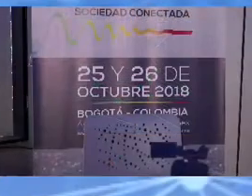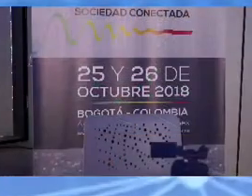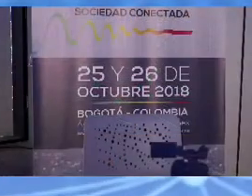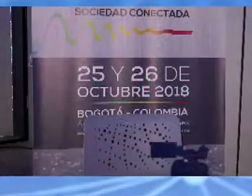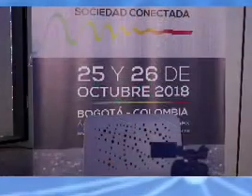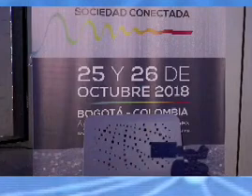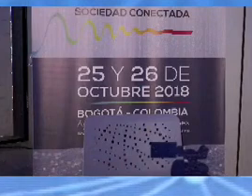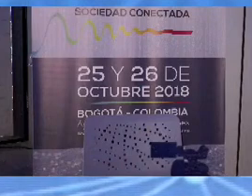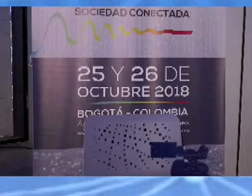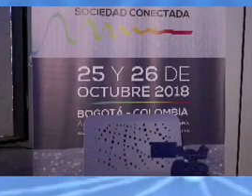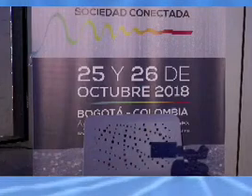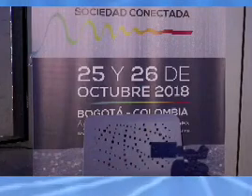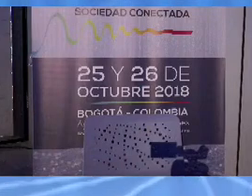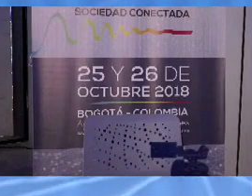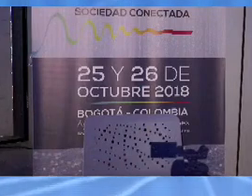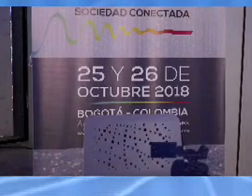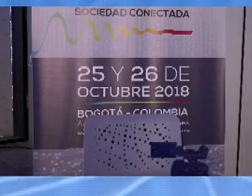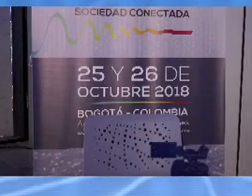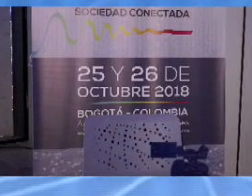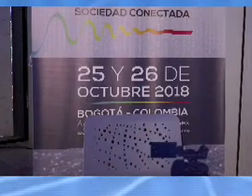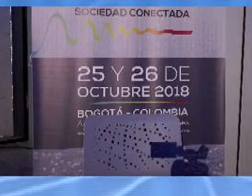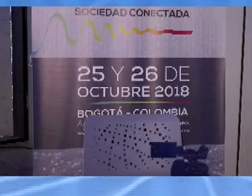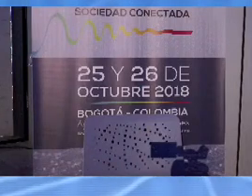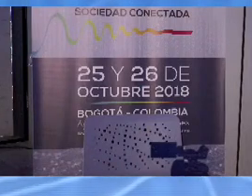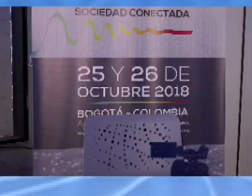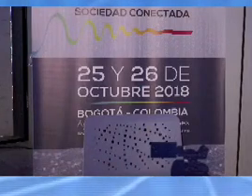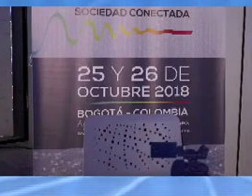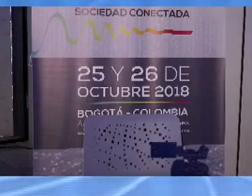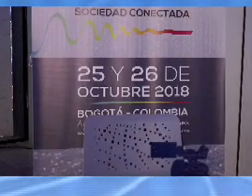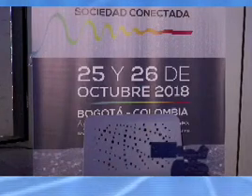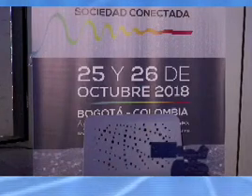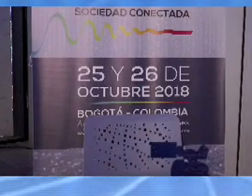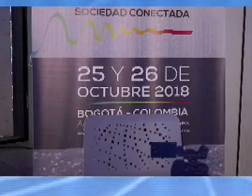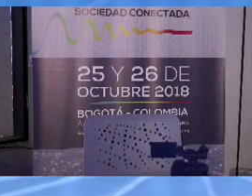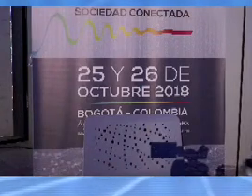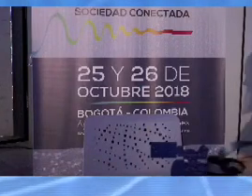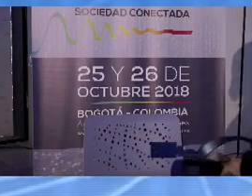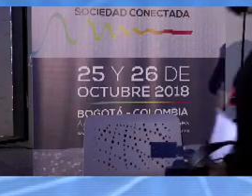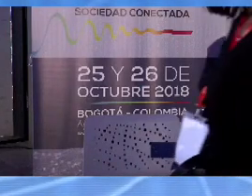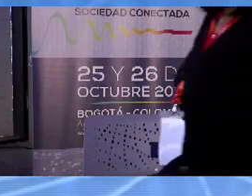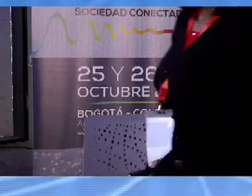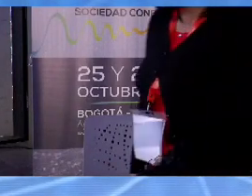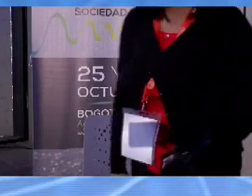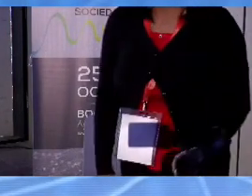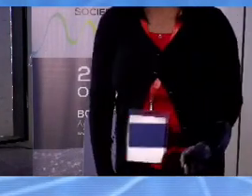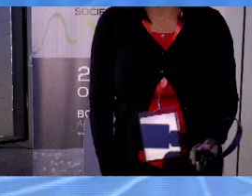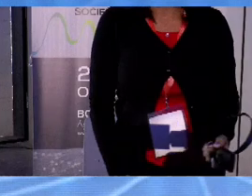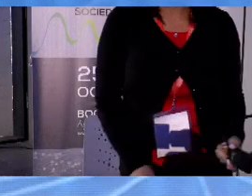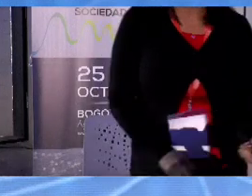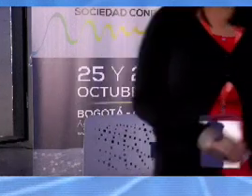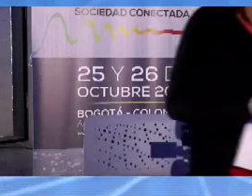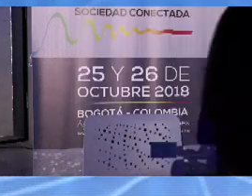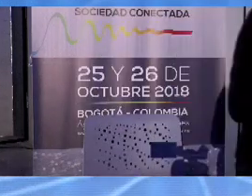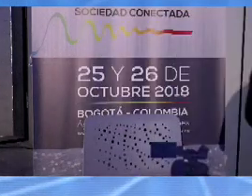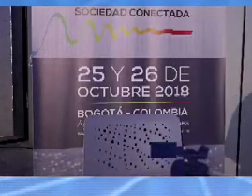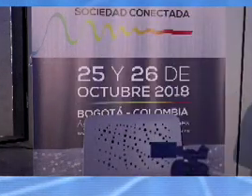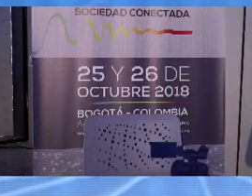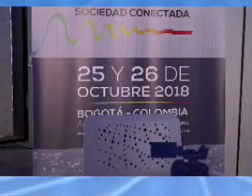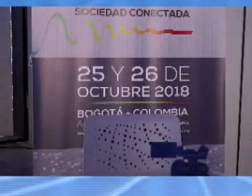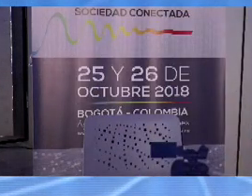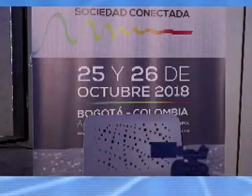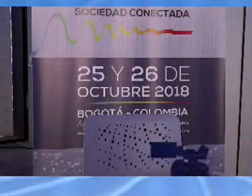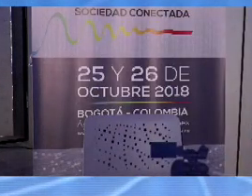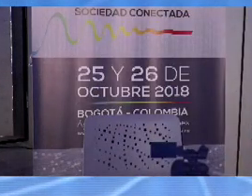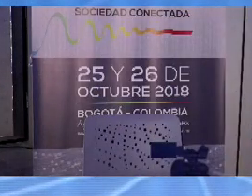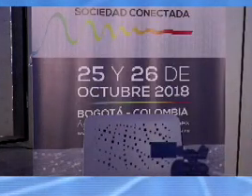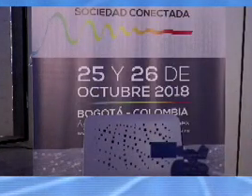día de hoy en el congreso internacional de espectro desde la ciudad de Bogotá al